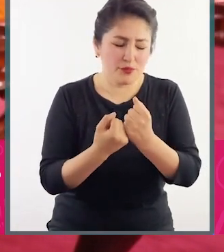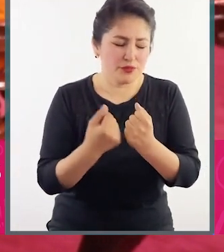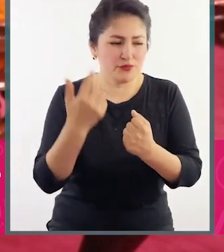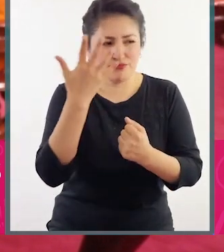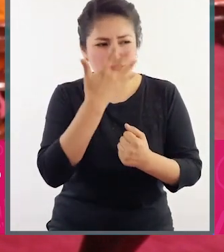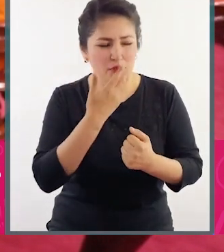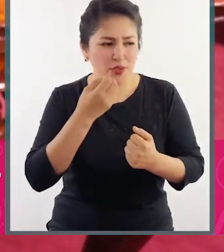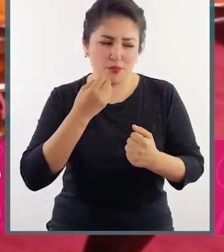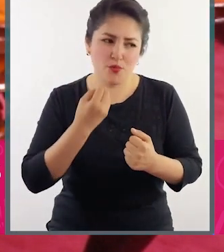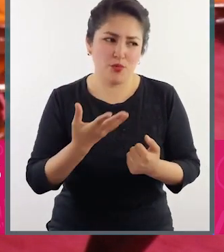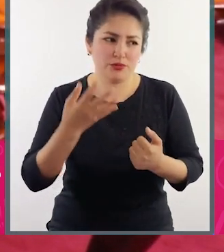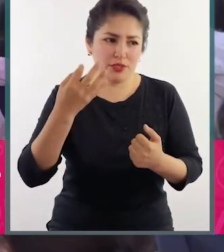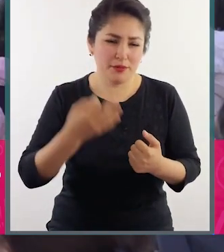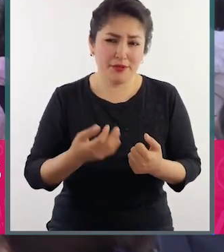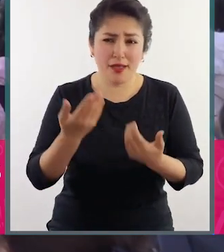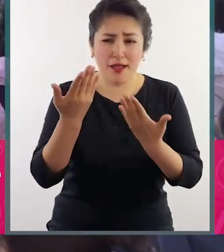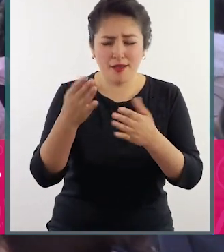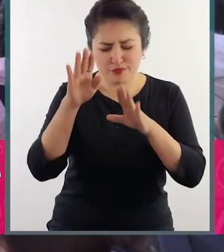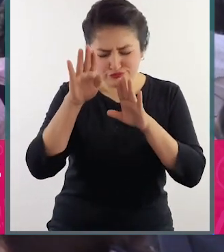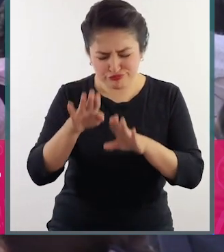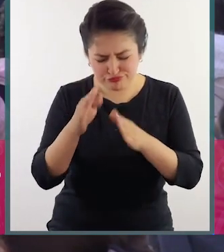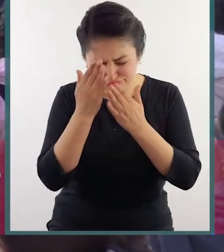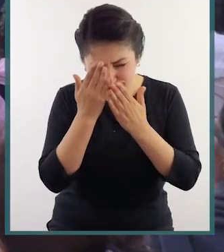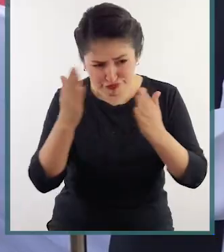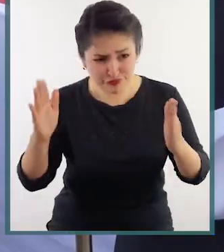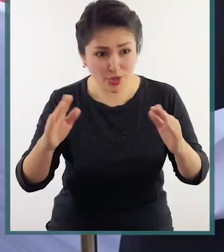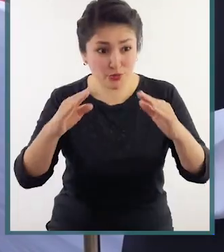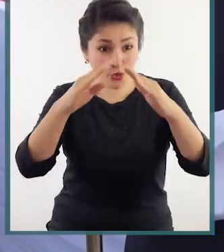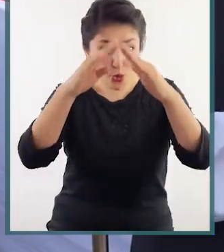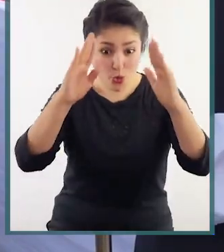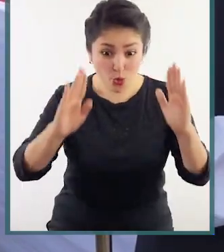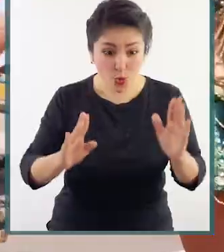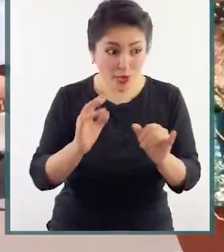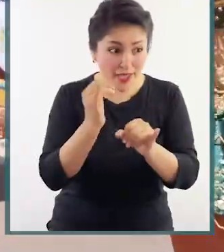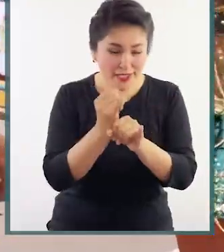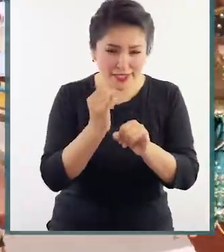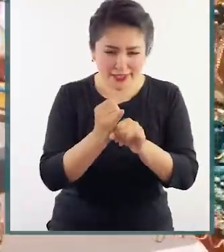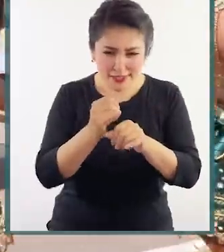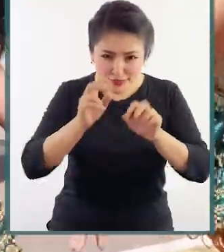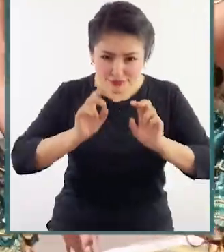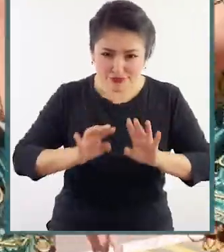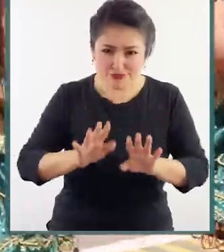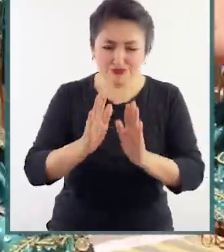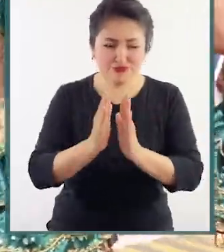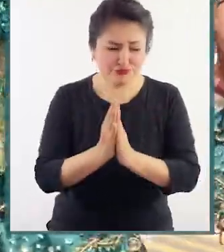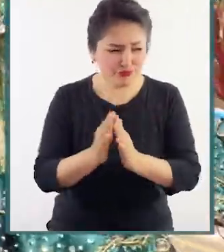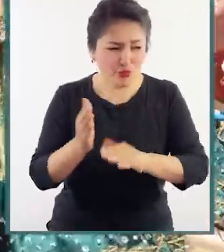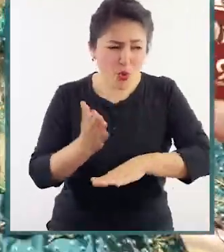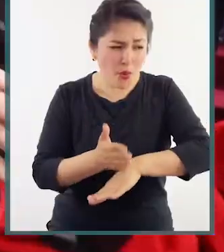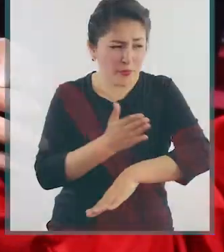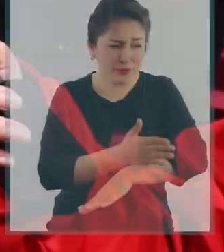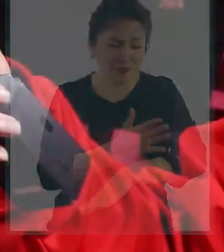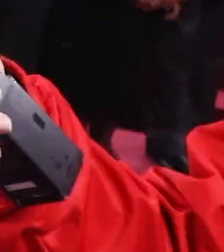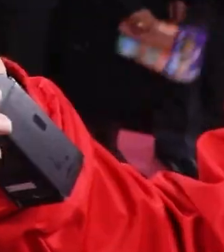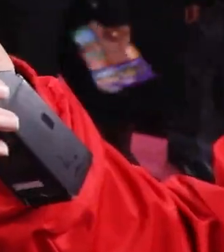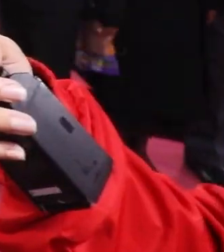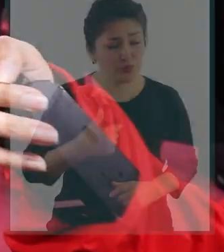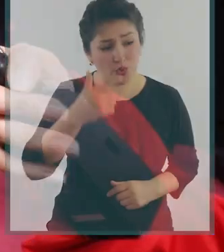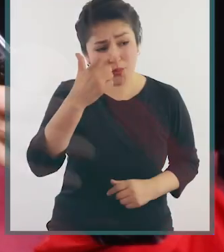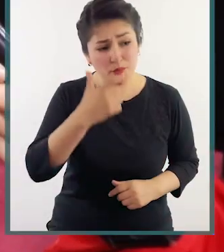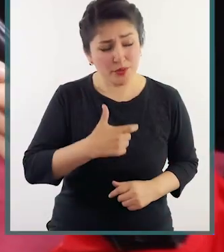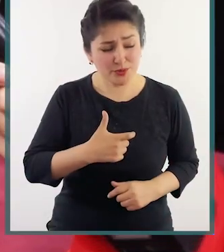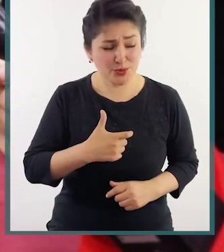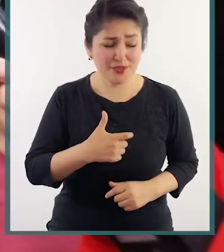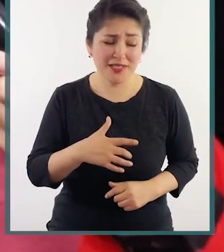más hermosa la presentación, la veneración, las misas, todo el proceso ha sido muy, muy bonito. En el ámbito